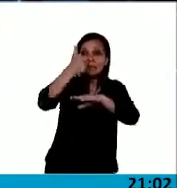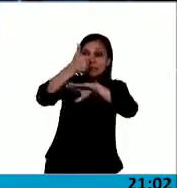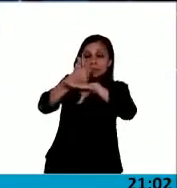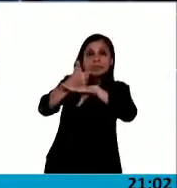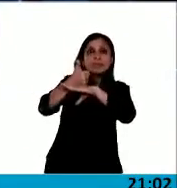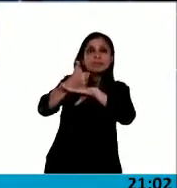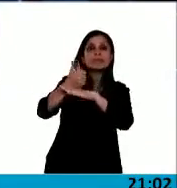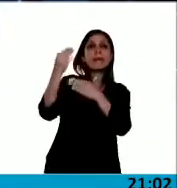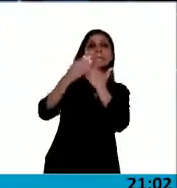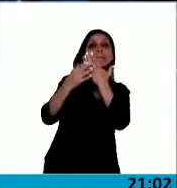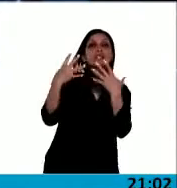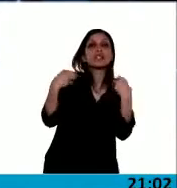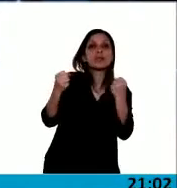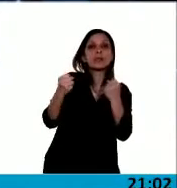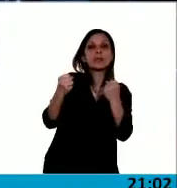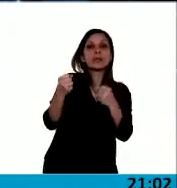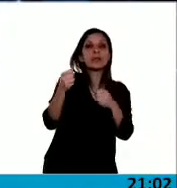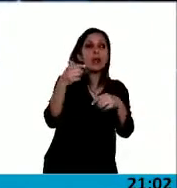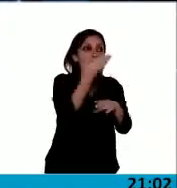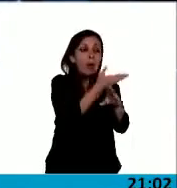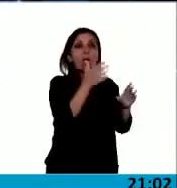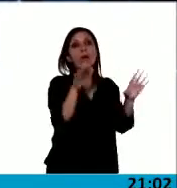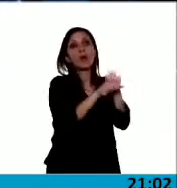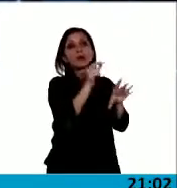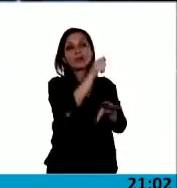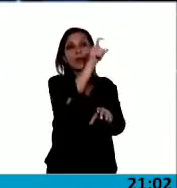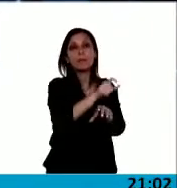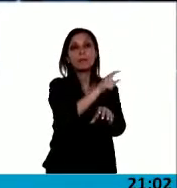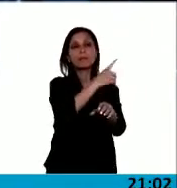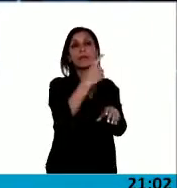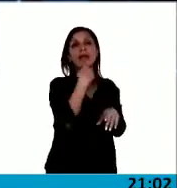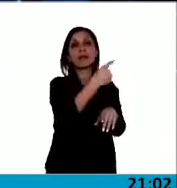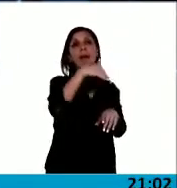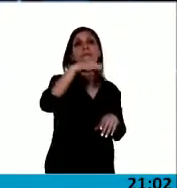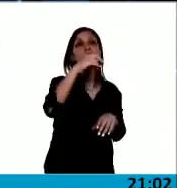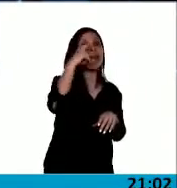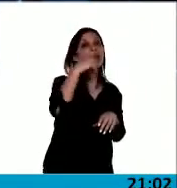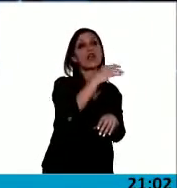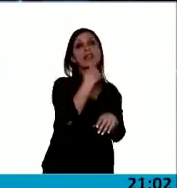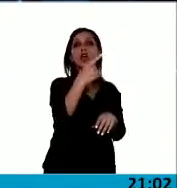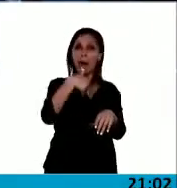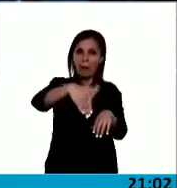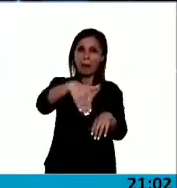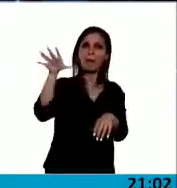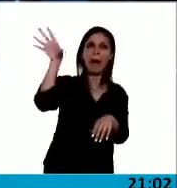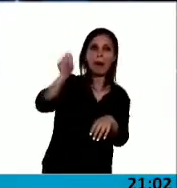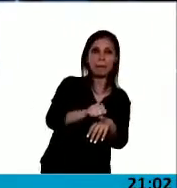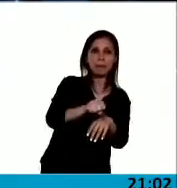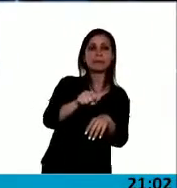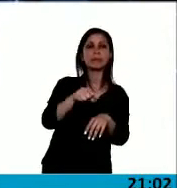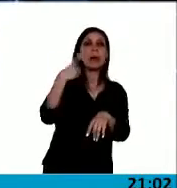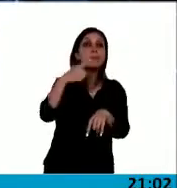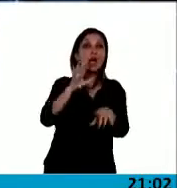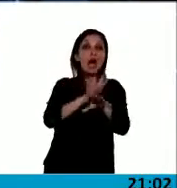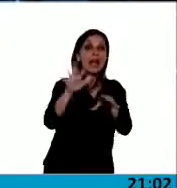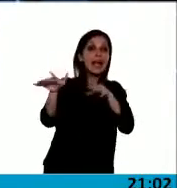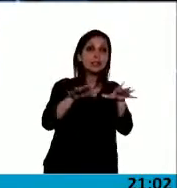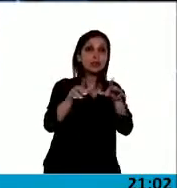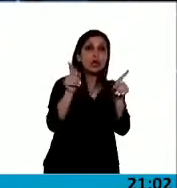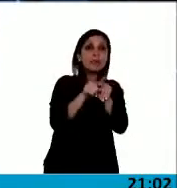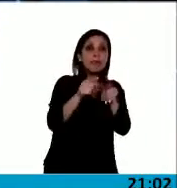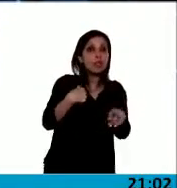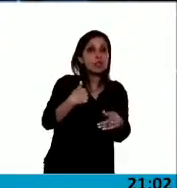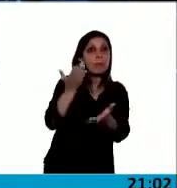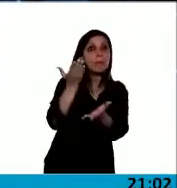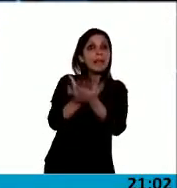Por suerte el Cuto Moreno dijo que el ministro va a venir, pero no va a venir en las circunstancias que nosotros queremos. No va a venir